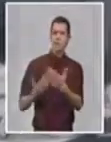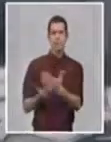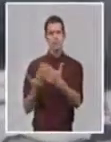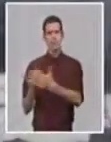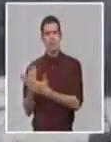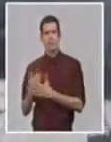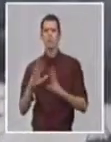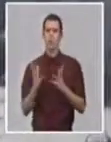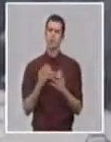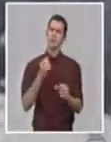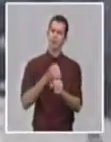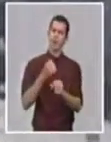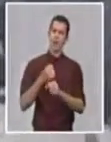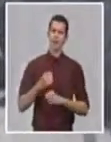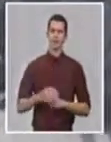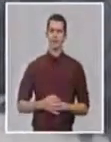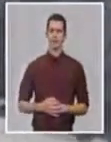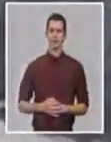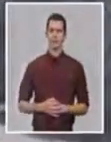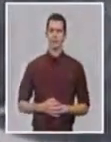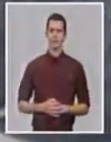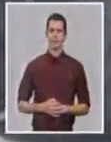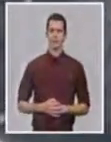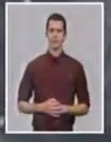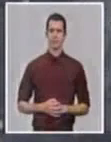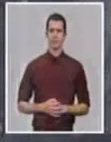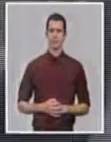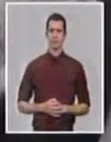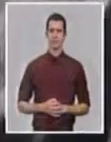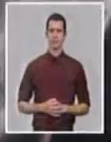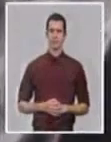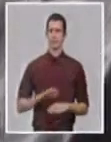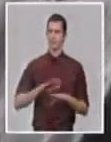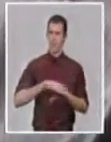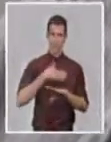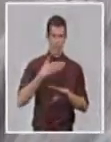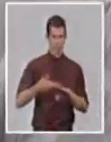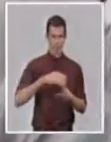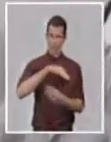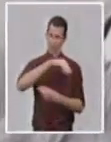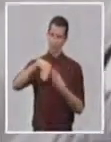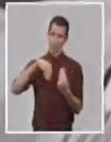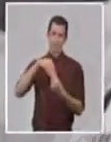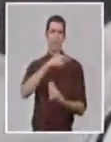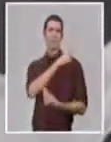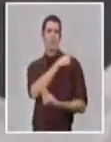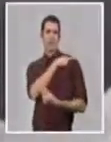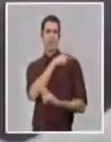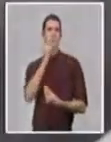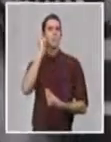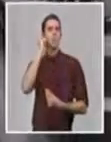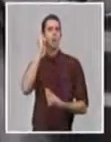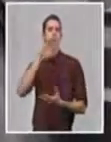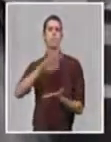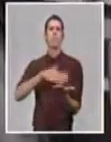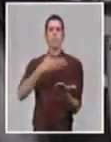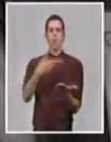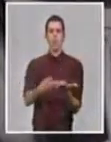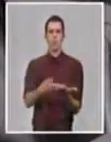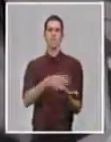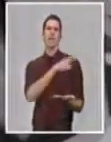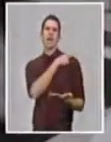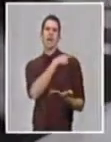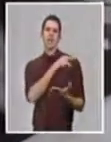también. Posteriormente, en los tiempos de Jorge Enrique Mendoza, Marta fue designada como jefa de información y